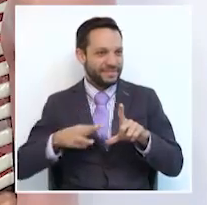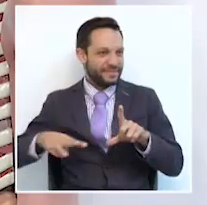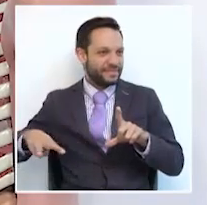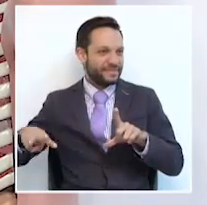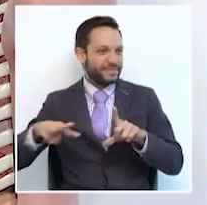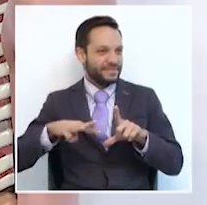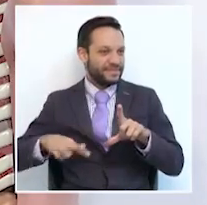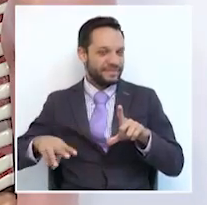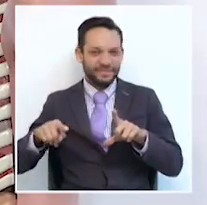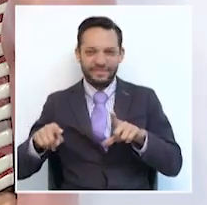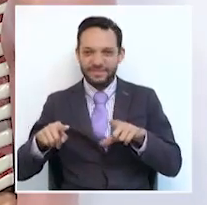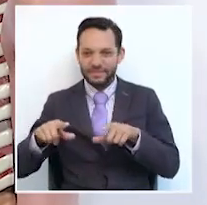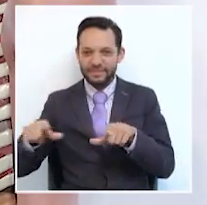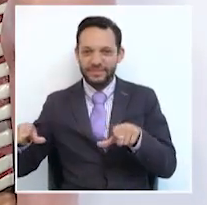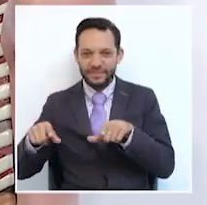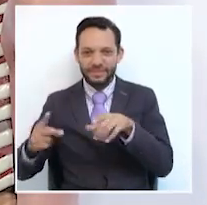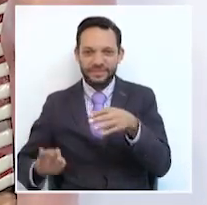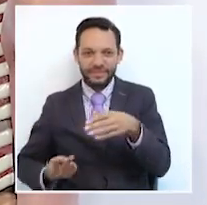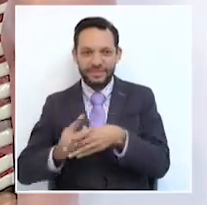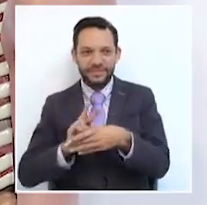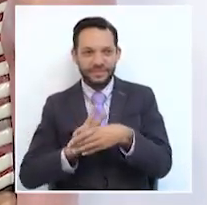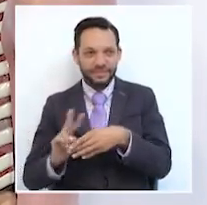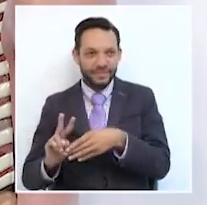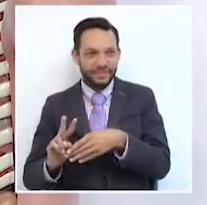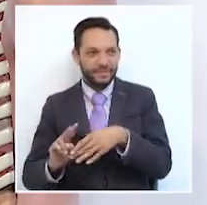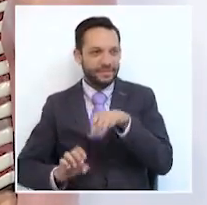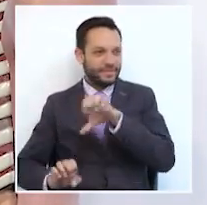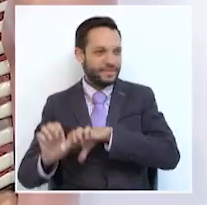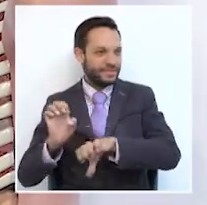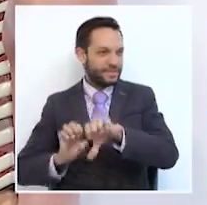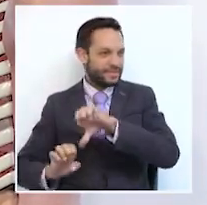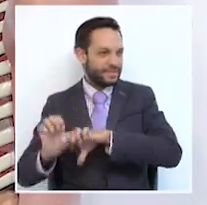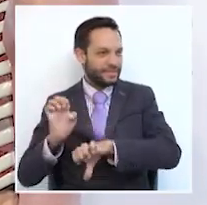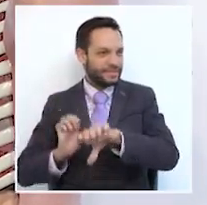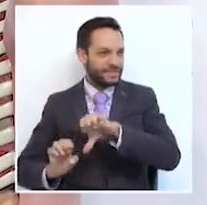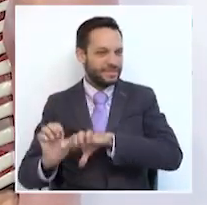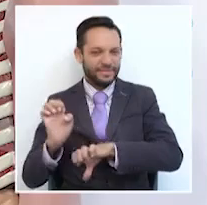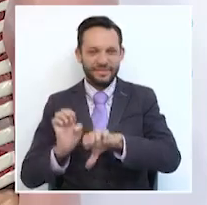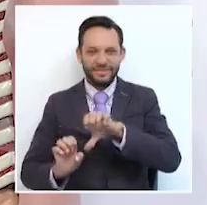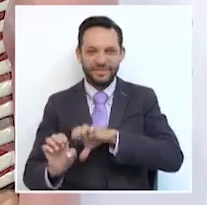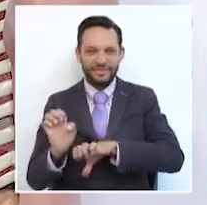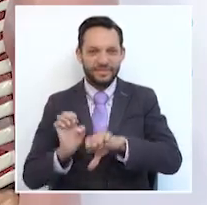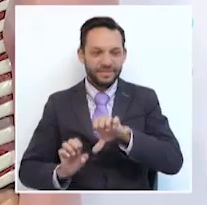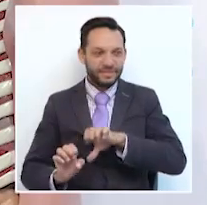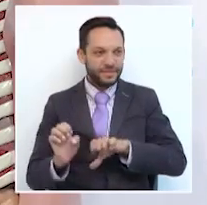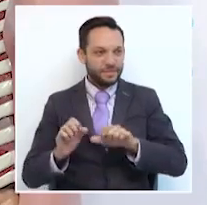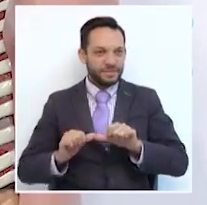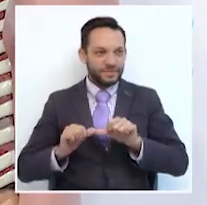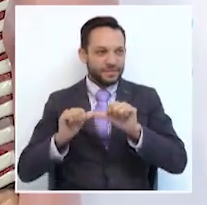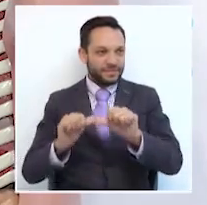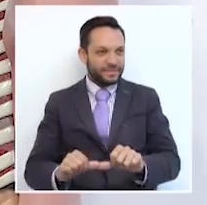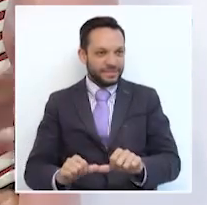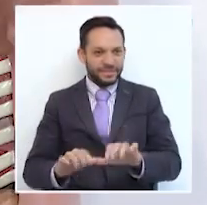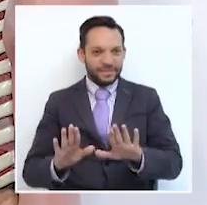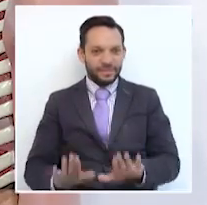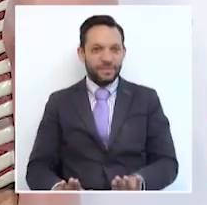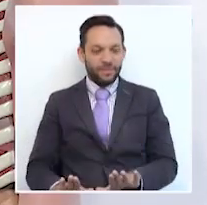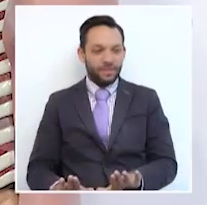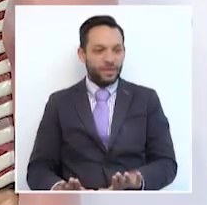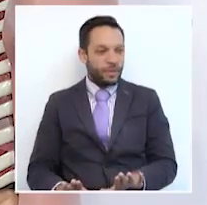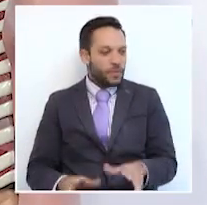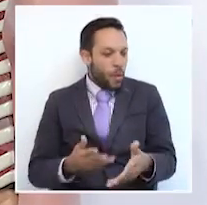es para que no le dé cambie los hábitos haga más de ejercicio las terapias del alma aprender a meditar ho'oponopono